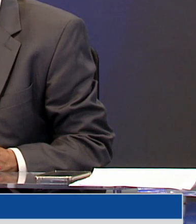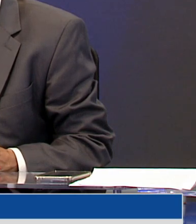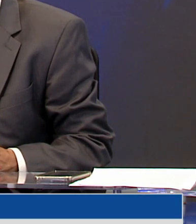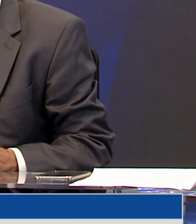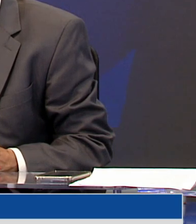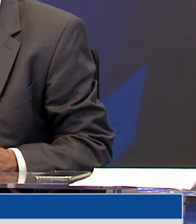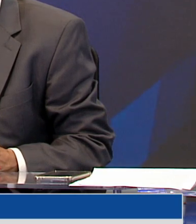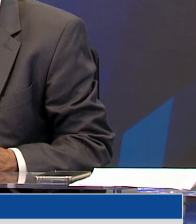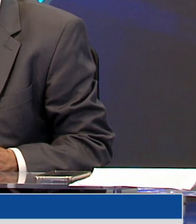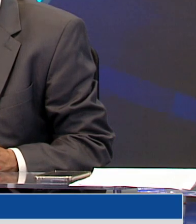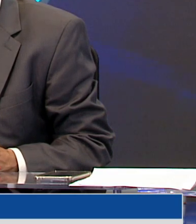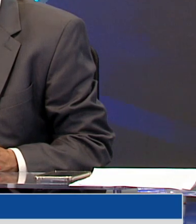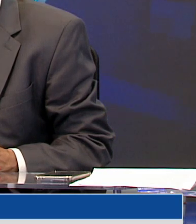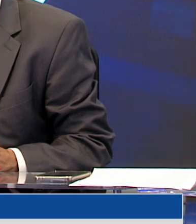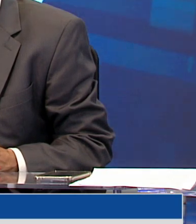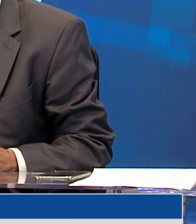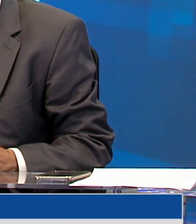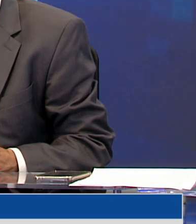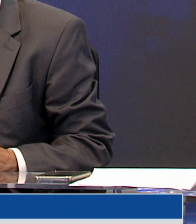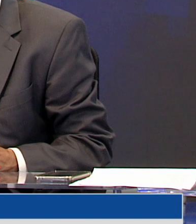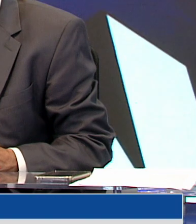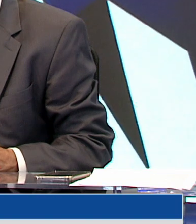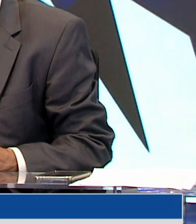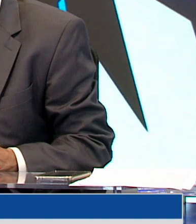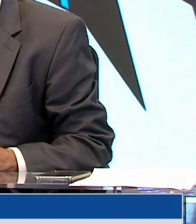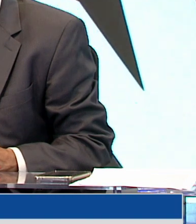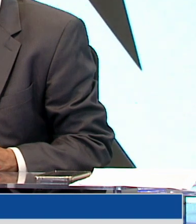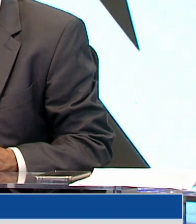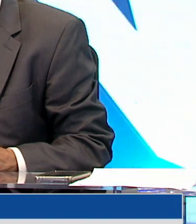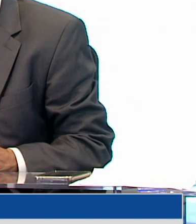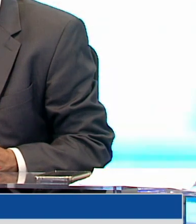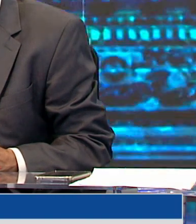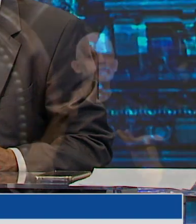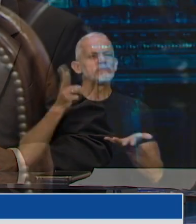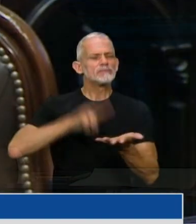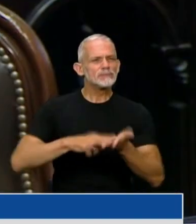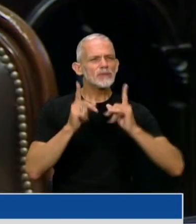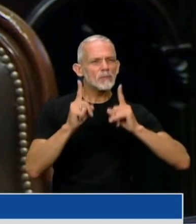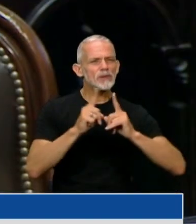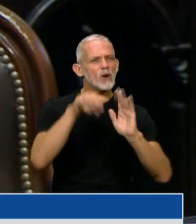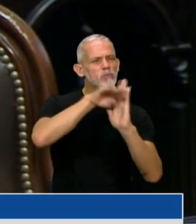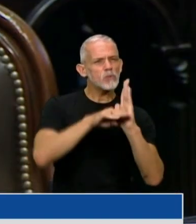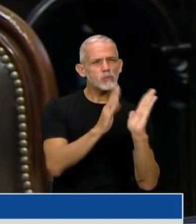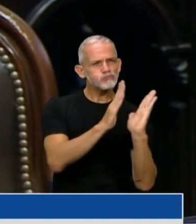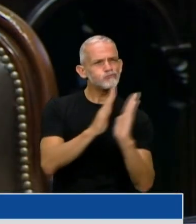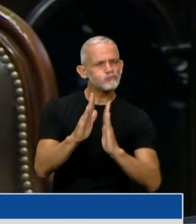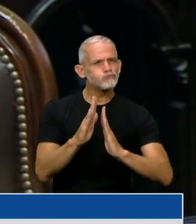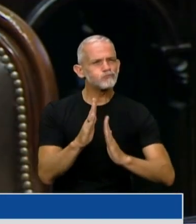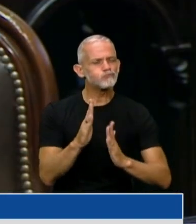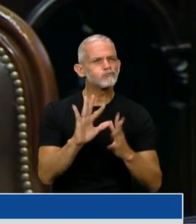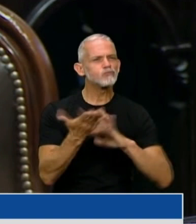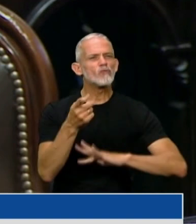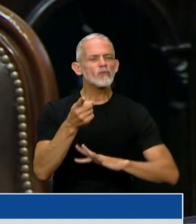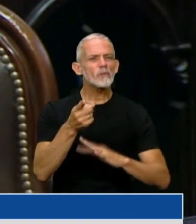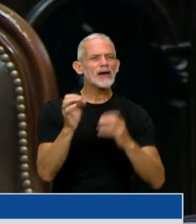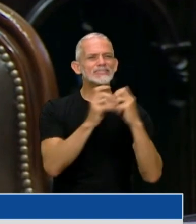el actual presidente de la Cámara de Diputados. Lo vemos y lo seguimos analizando. Repitiendo el procedimiento adoptado